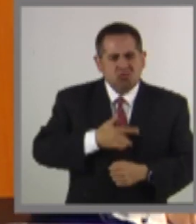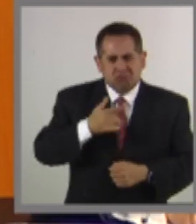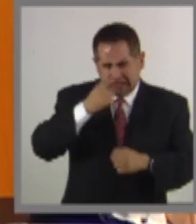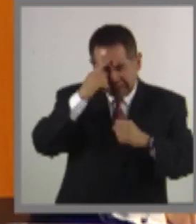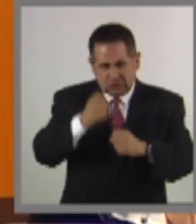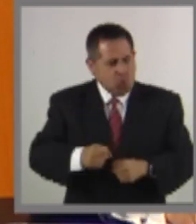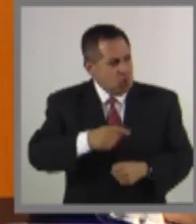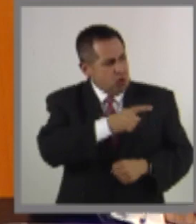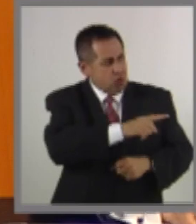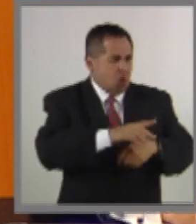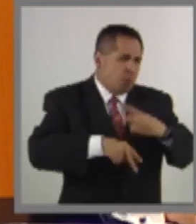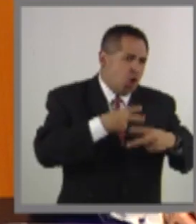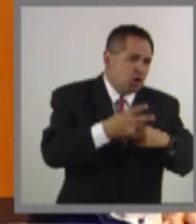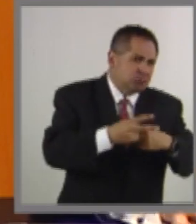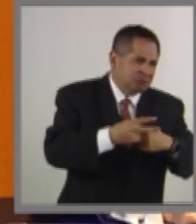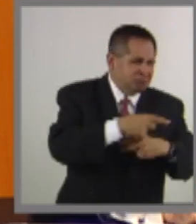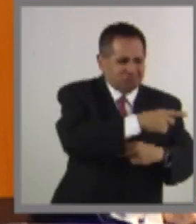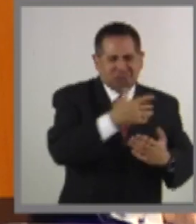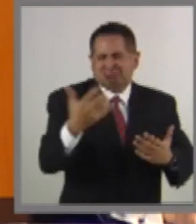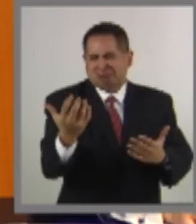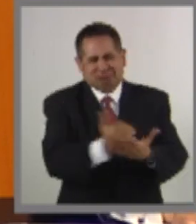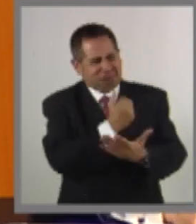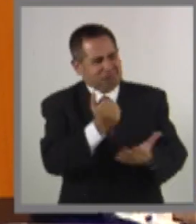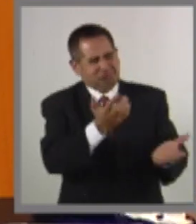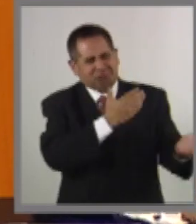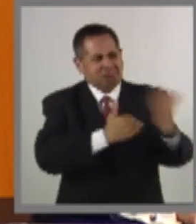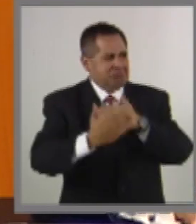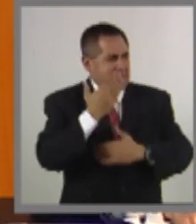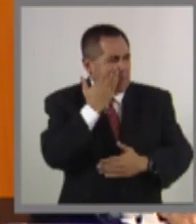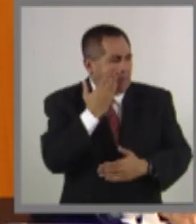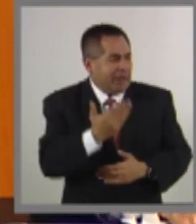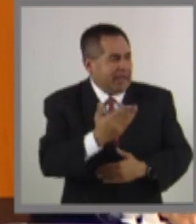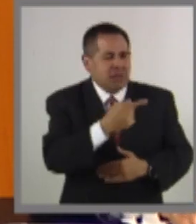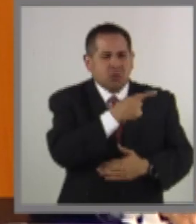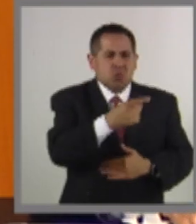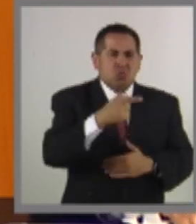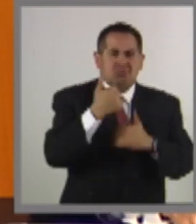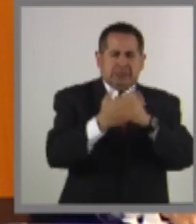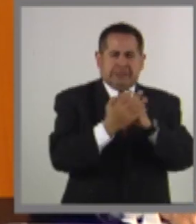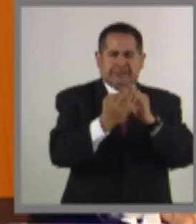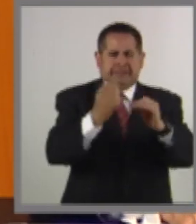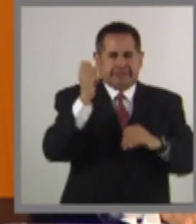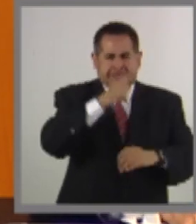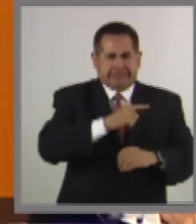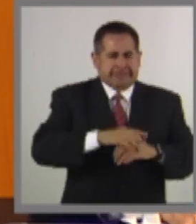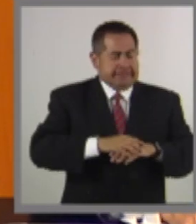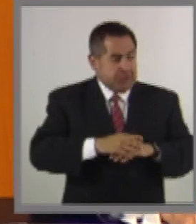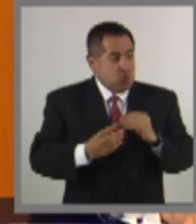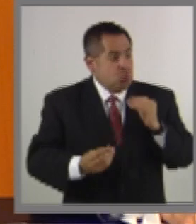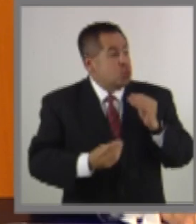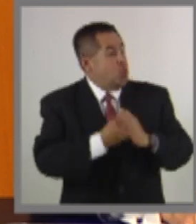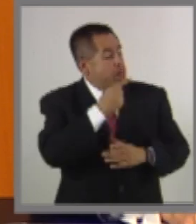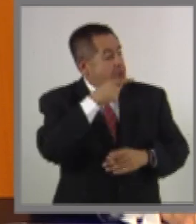que vas a enfrentar con éxito este reto que tienes ahora, de esta nueva